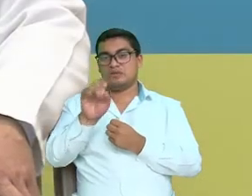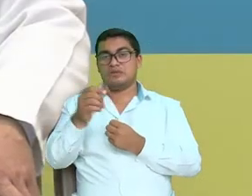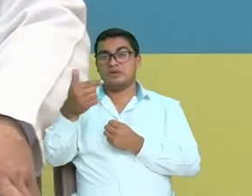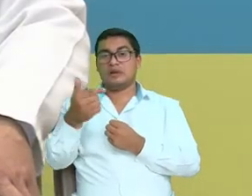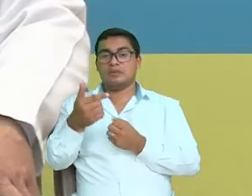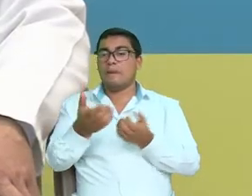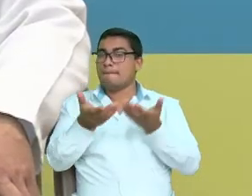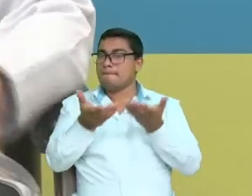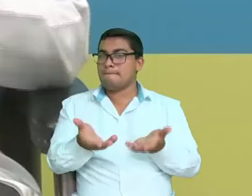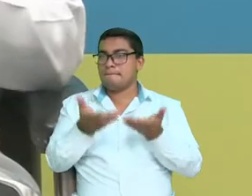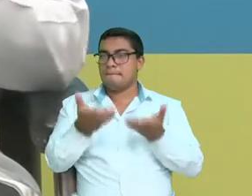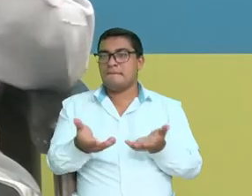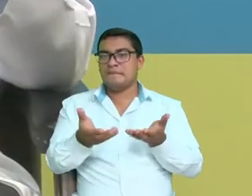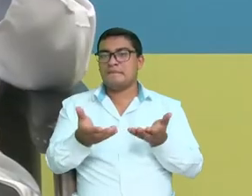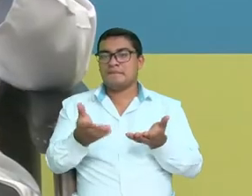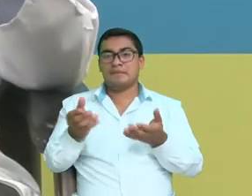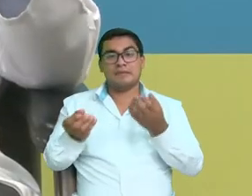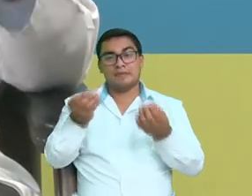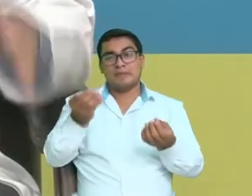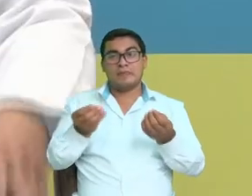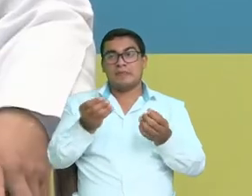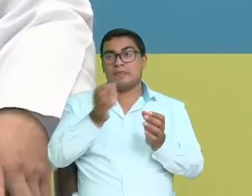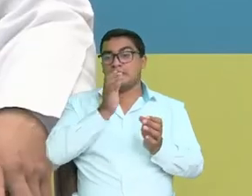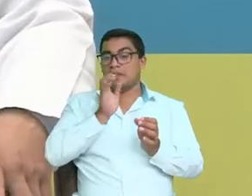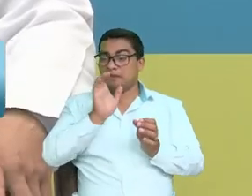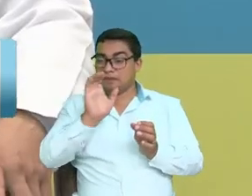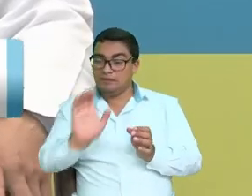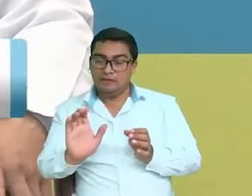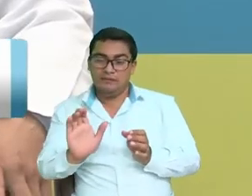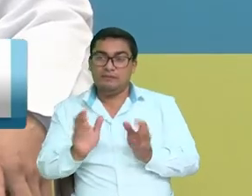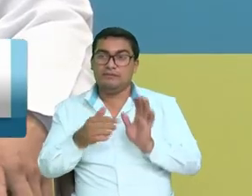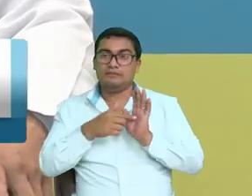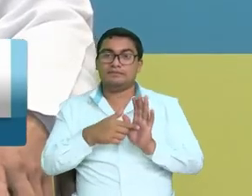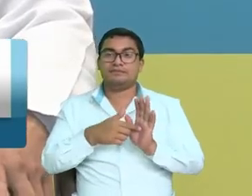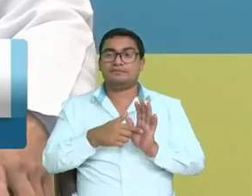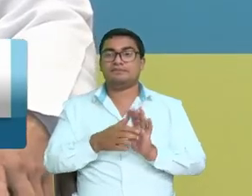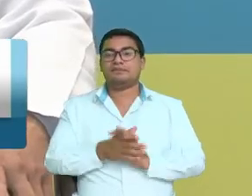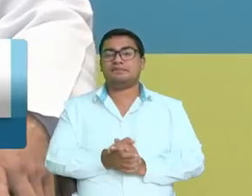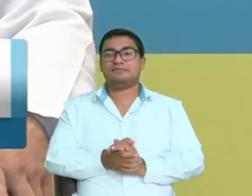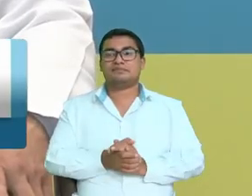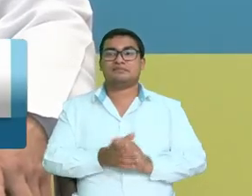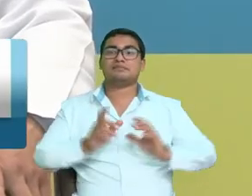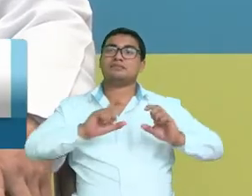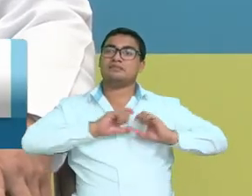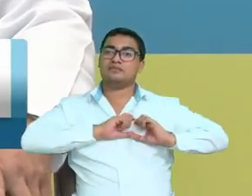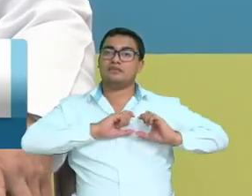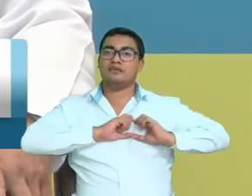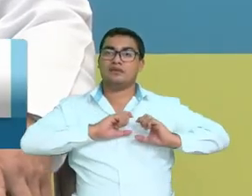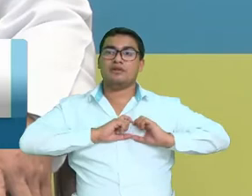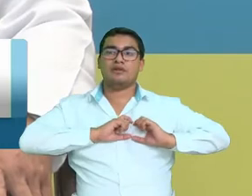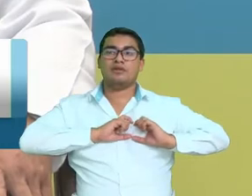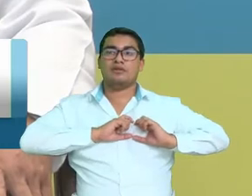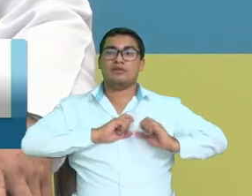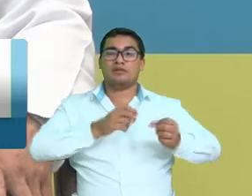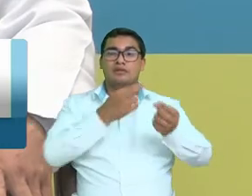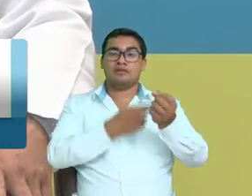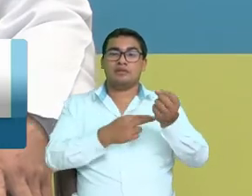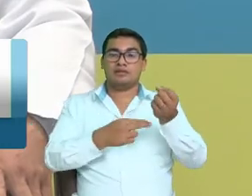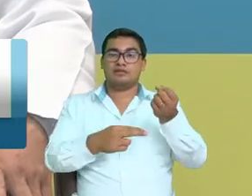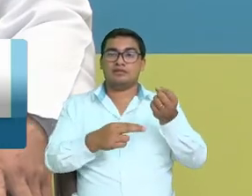gramos. Claro, eso va a depender de un niño, del tamaño. Sí. Fíjate que en el corazón la sangre